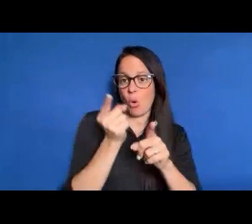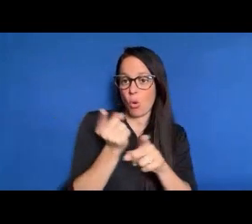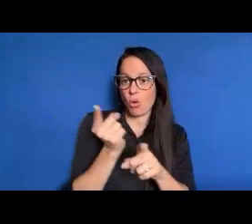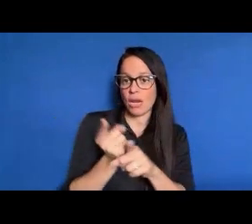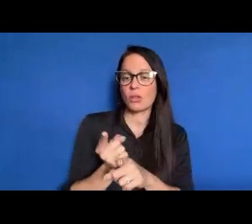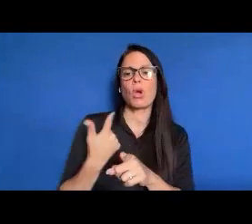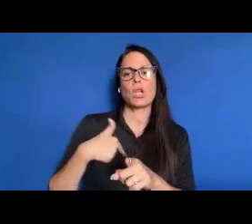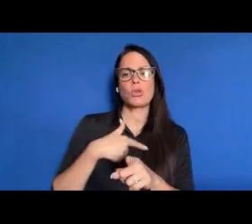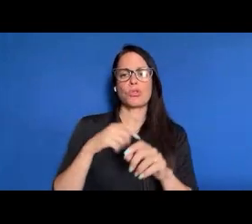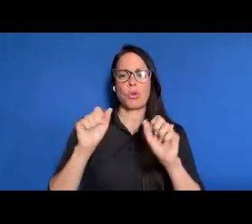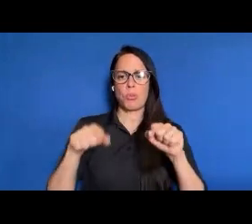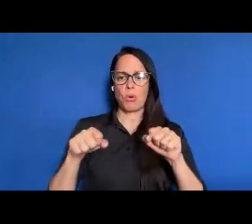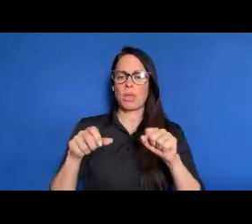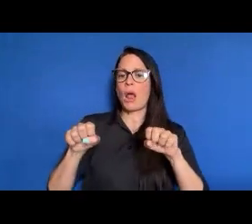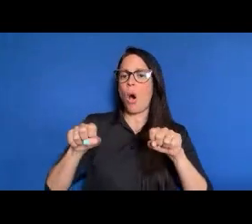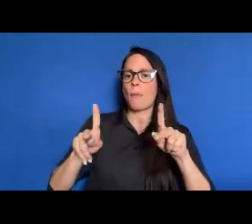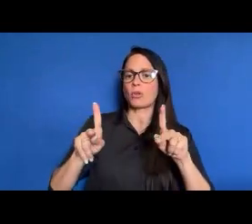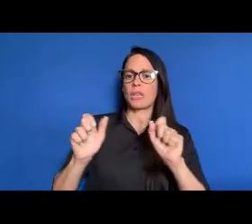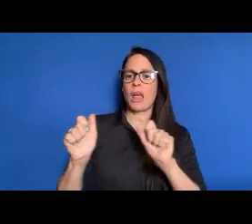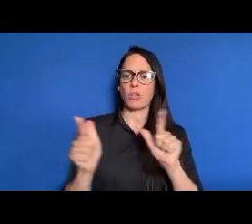la oportunidad para todas las personas.